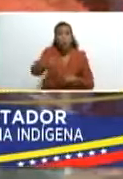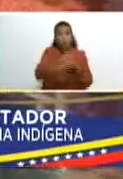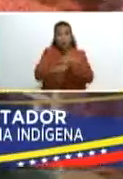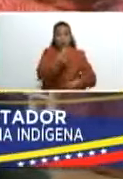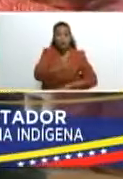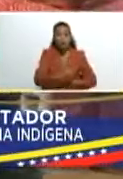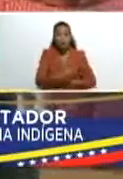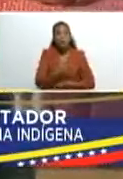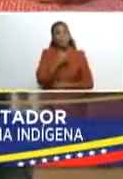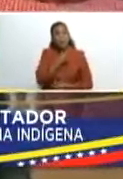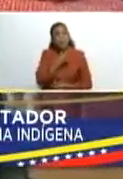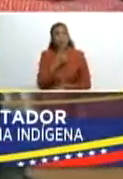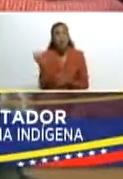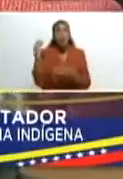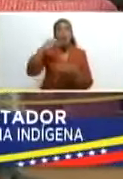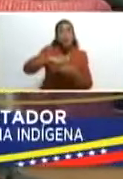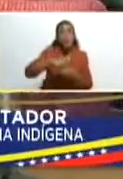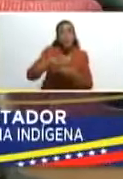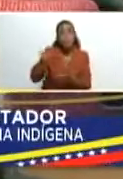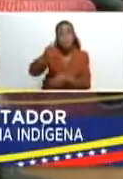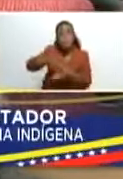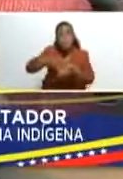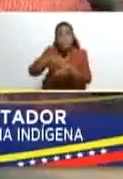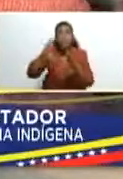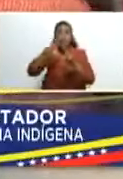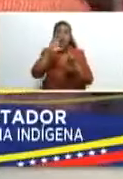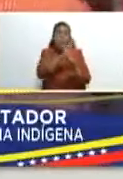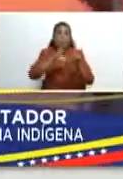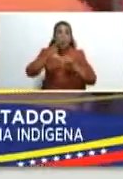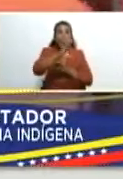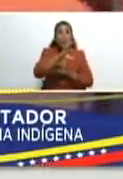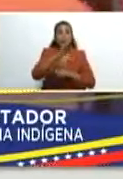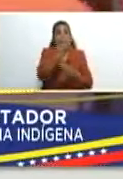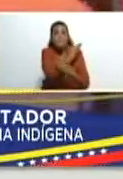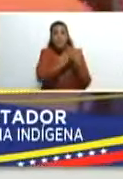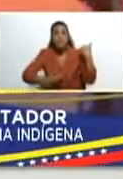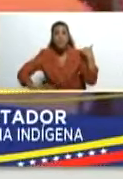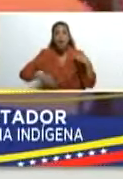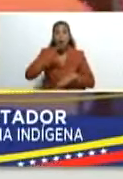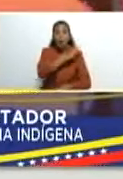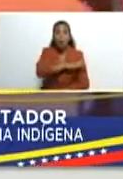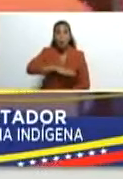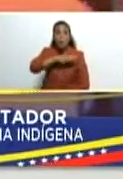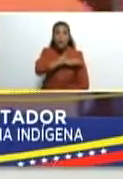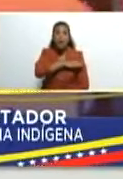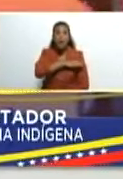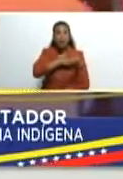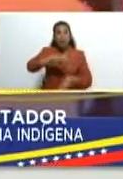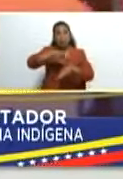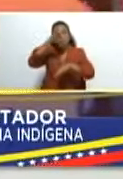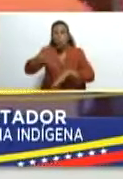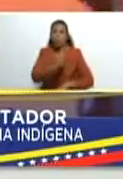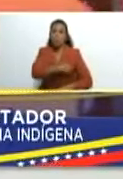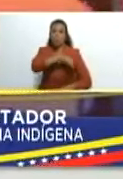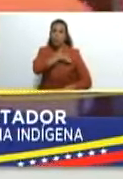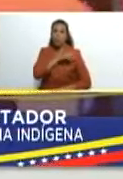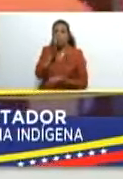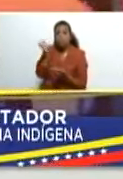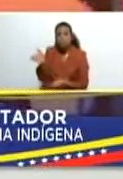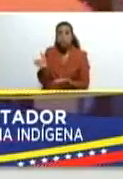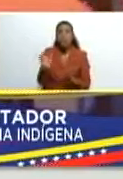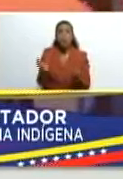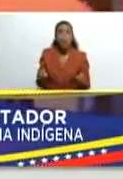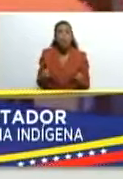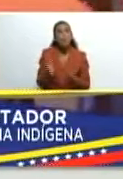realizado. Y me gustaría que el compañero ministro de Cultura, presidente de la Comisión de la Verdad y la Descolonización, Ernesto Villegas,